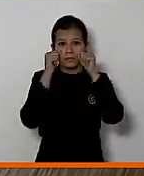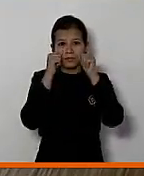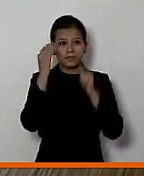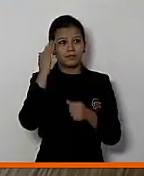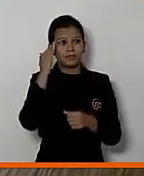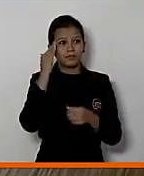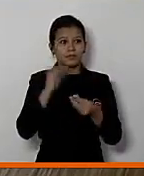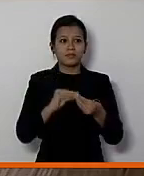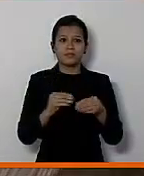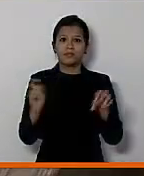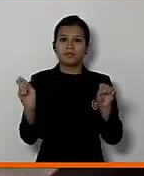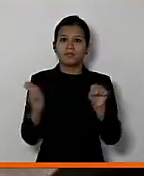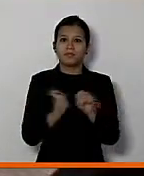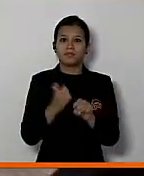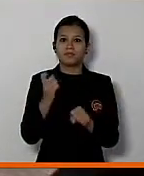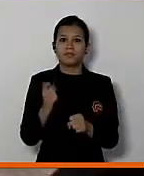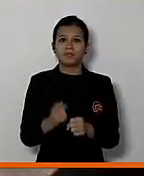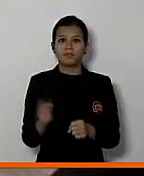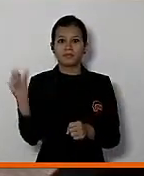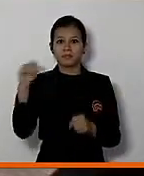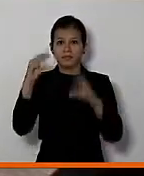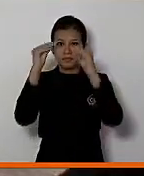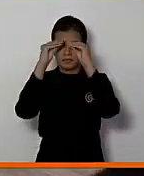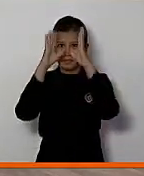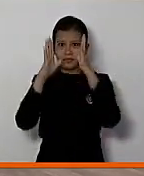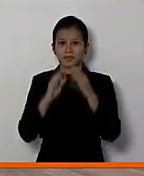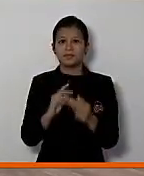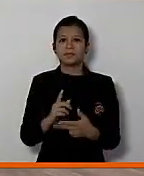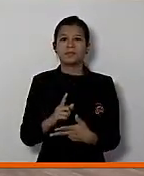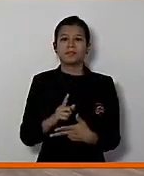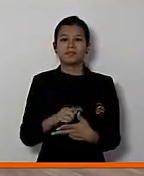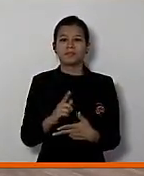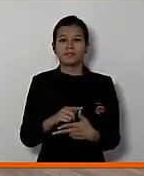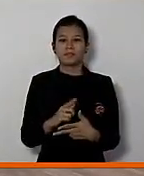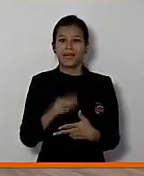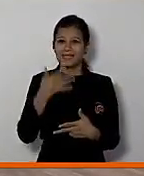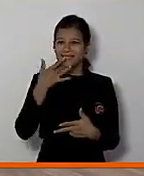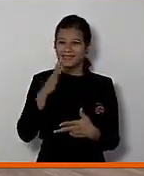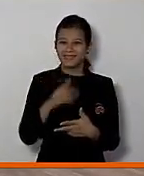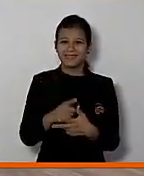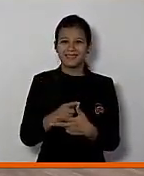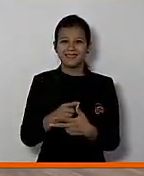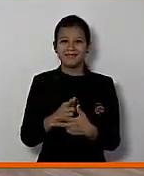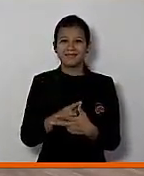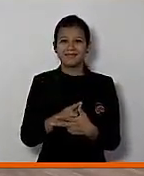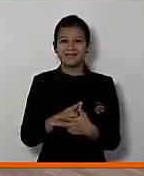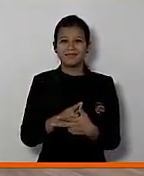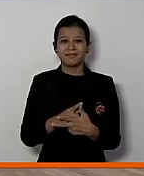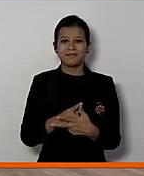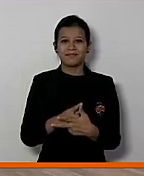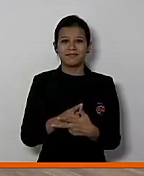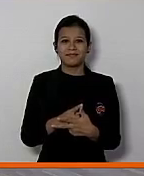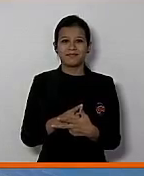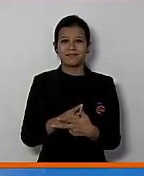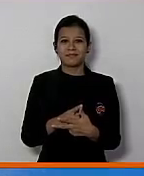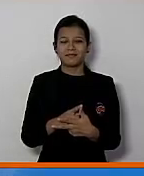los tres números favorecidos para esta mañana. Primer número ganador, suerte. Porque este